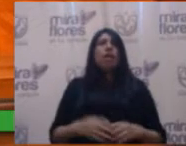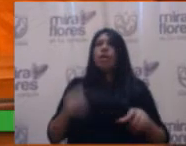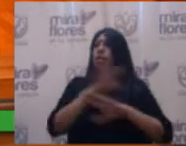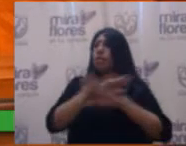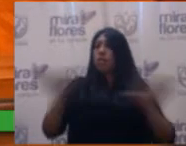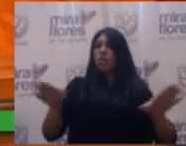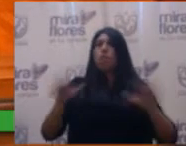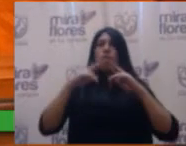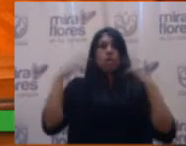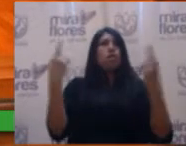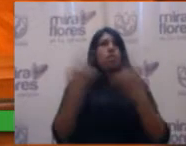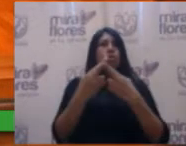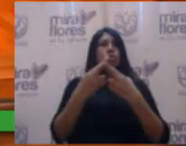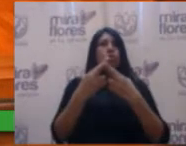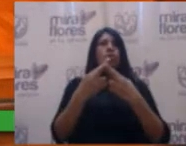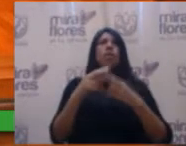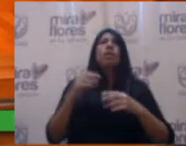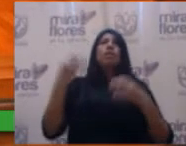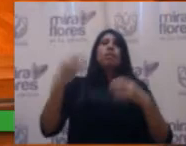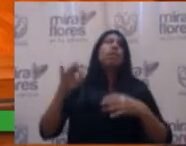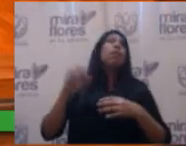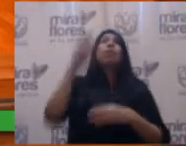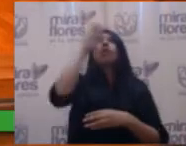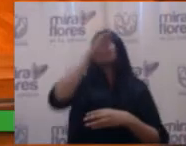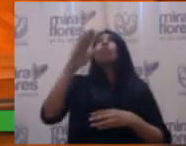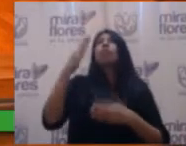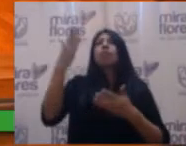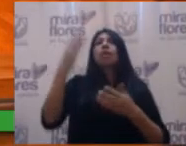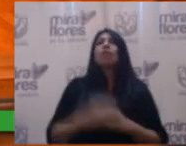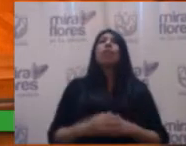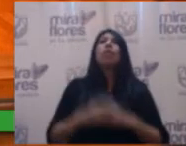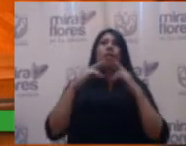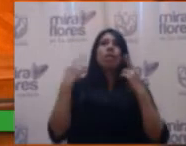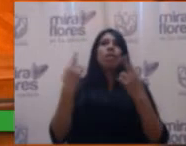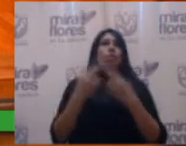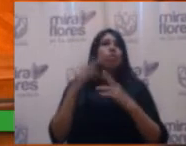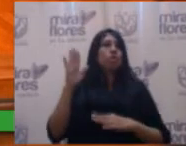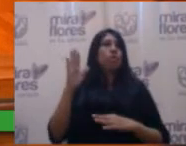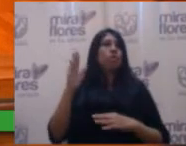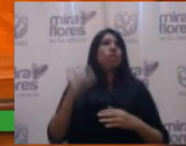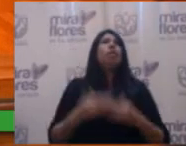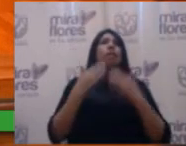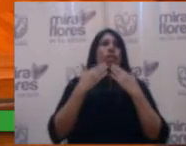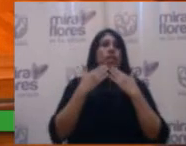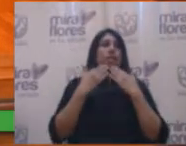sesión. Nos veremos, siempre Dios mediante, en la sesión solemne. Se levanta la sesión.